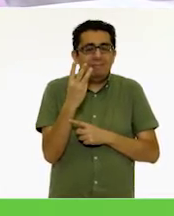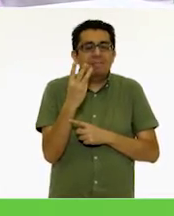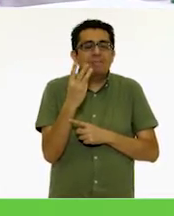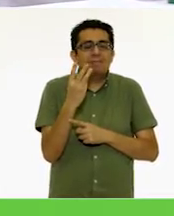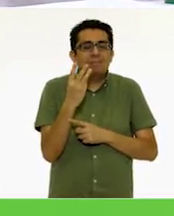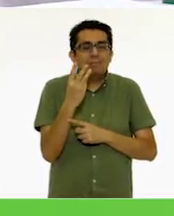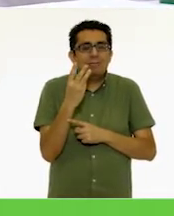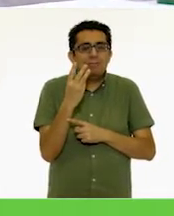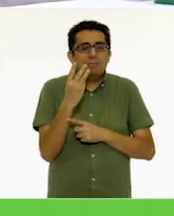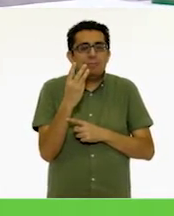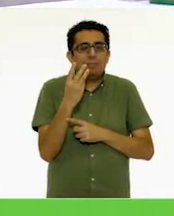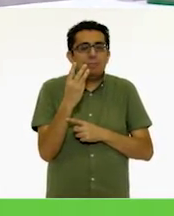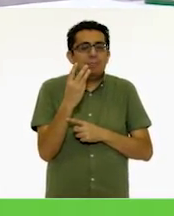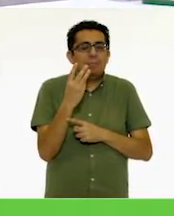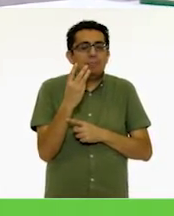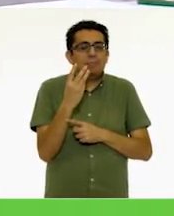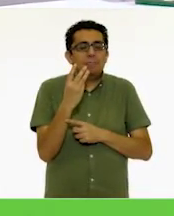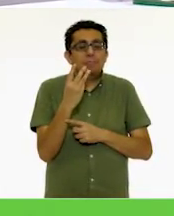tres,